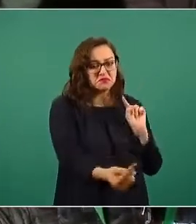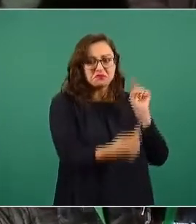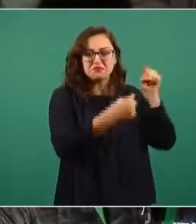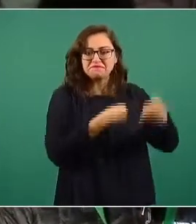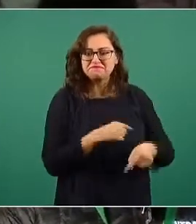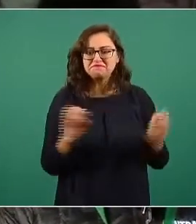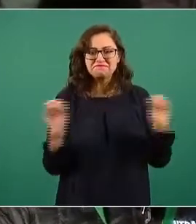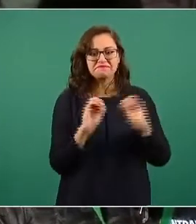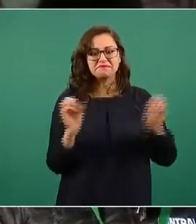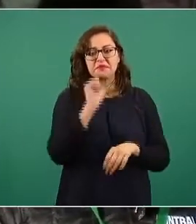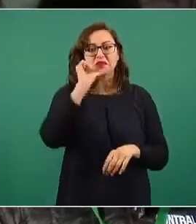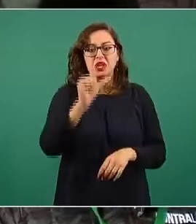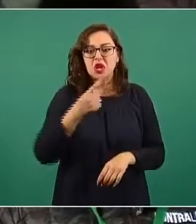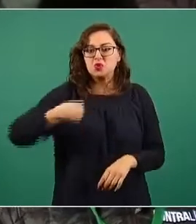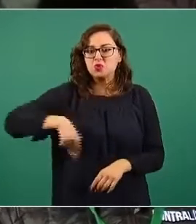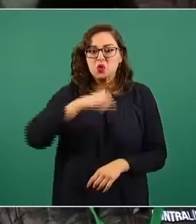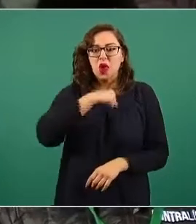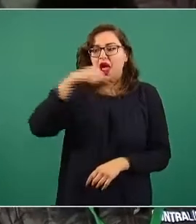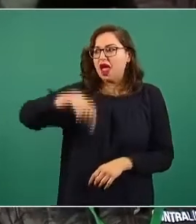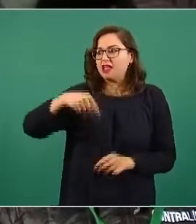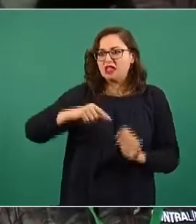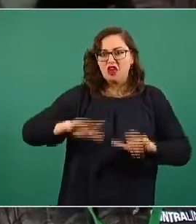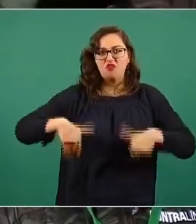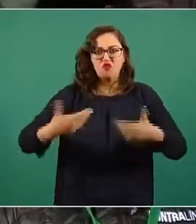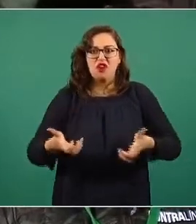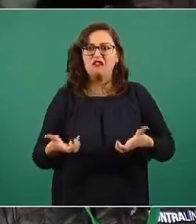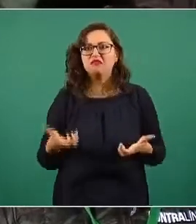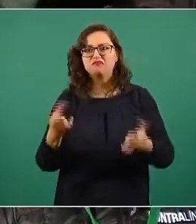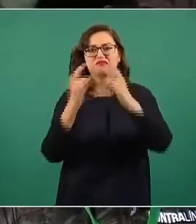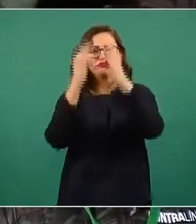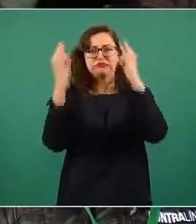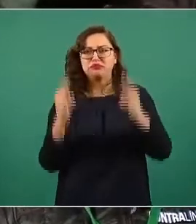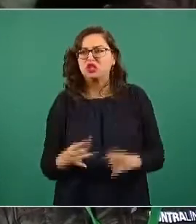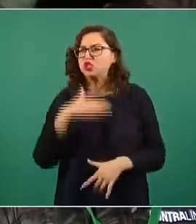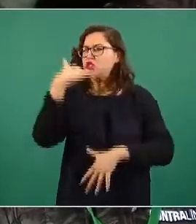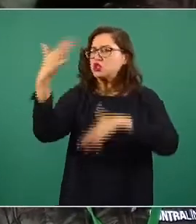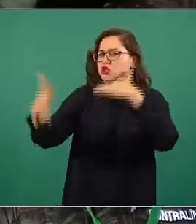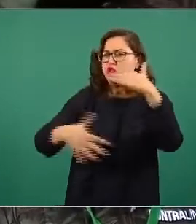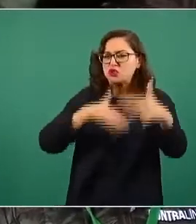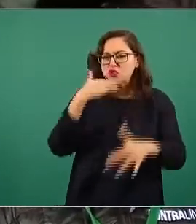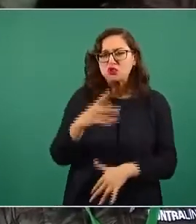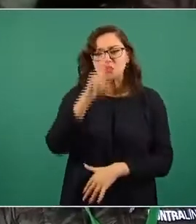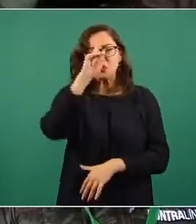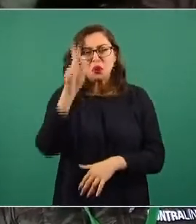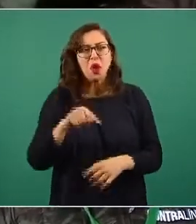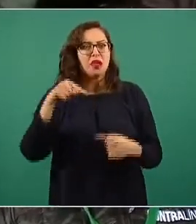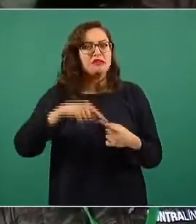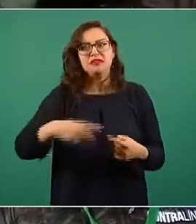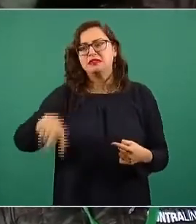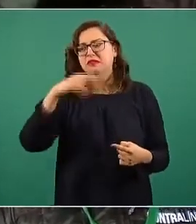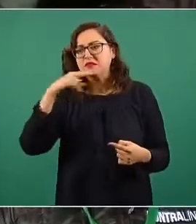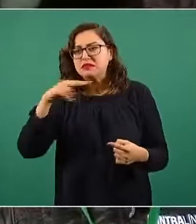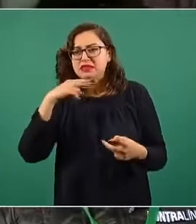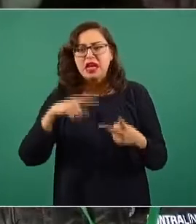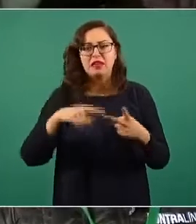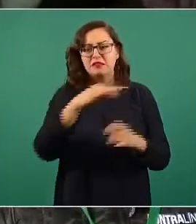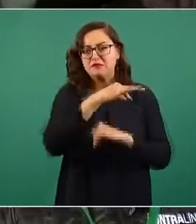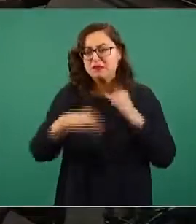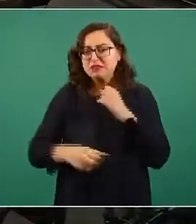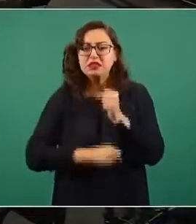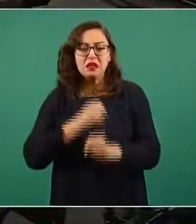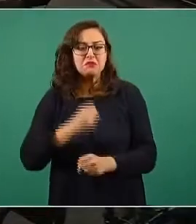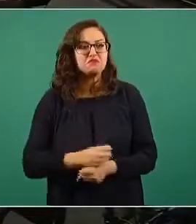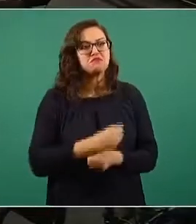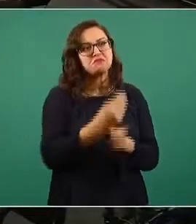insalubres, en condiciones completamente deprimentes, aquí pasamos Navidad, Año Nuevo y no nos han hecho